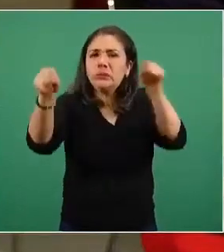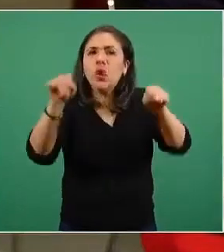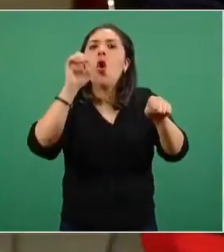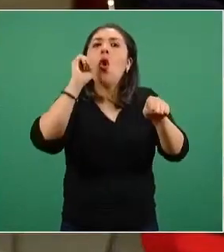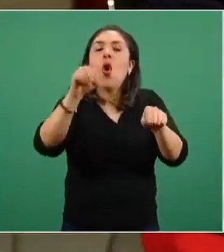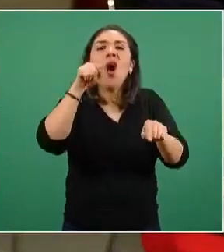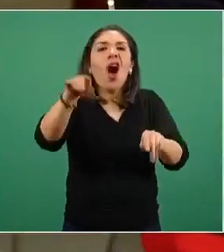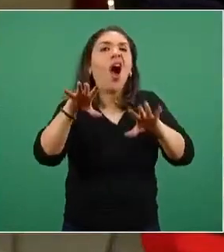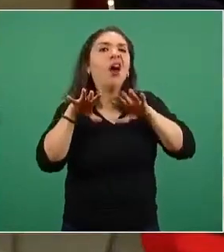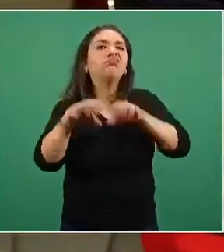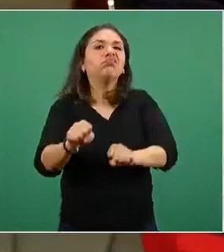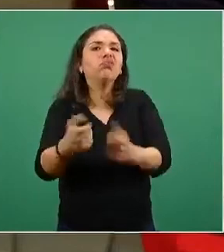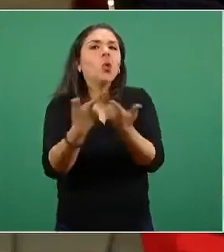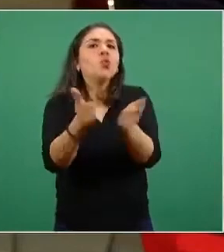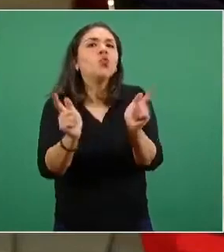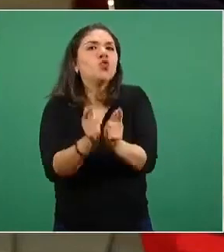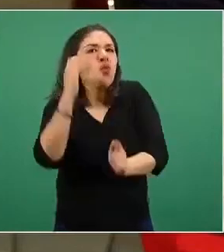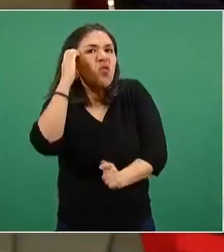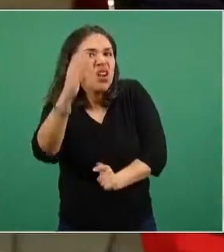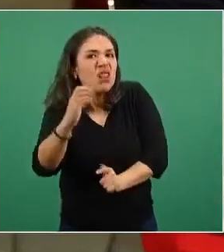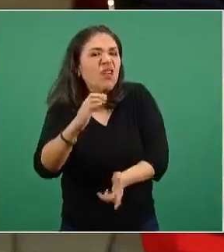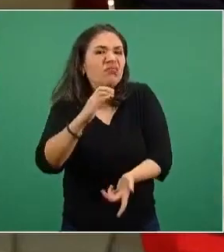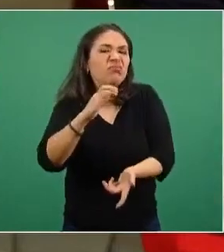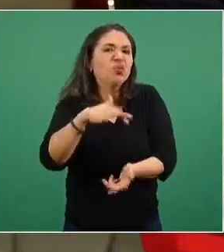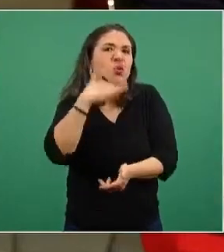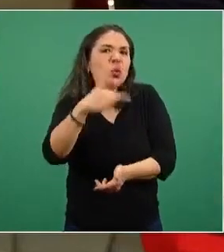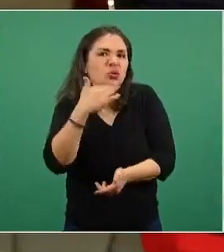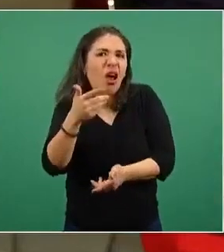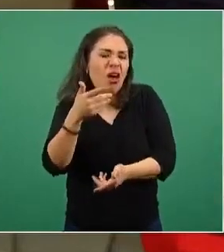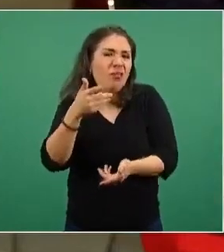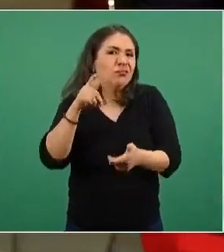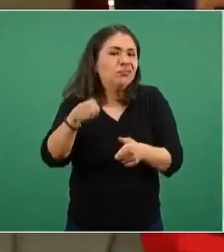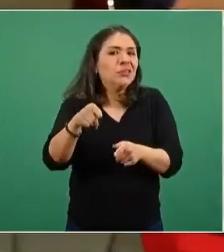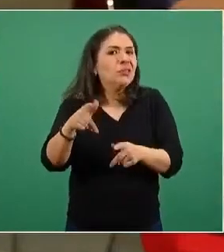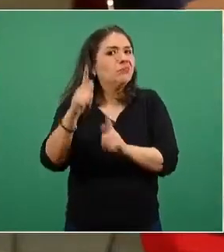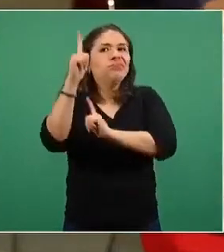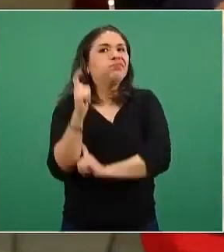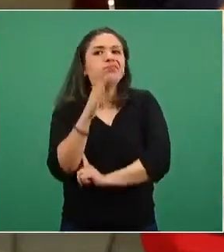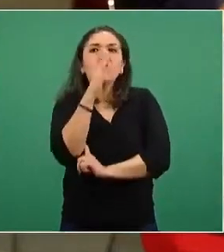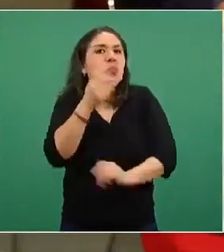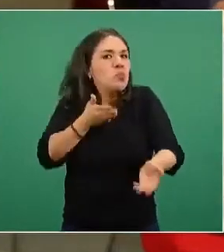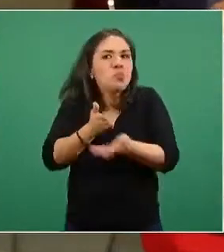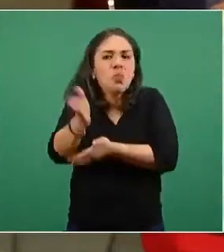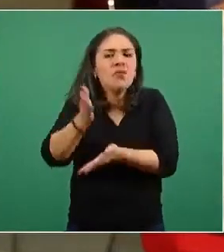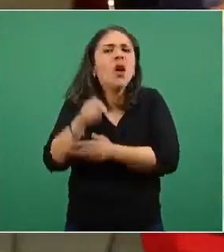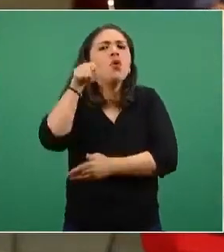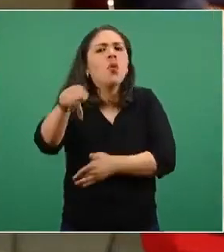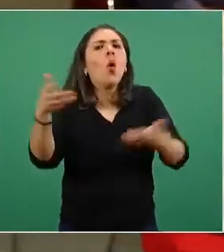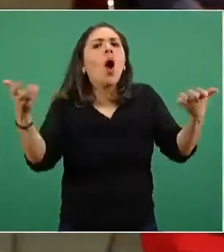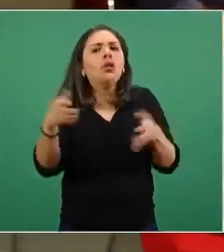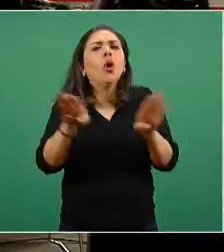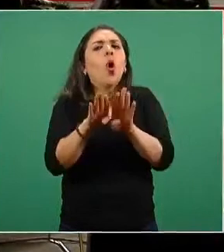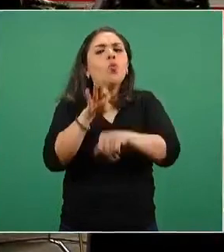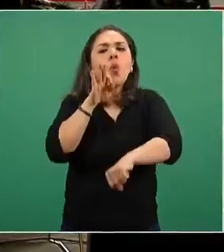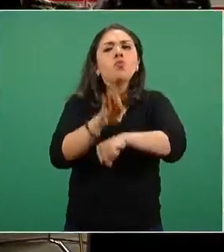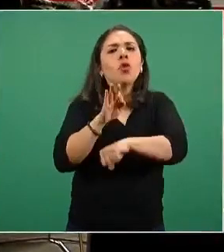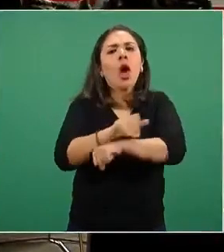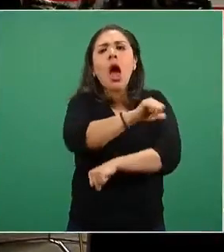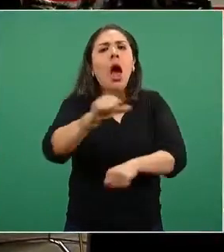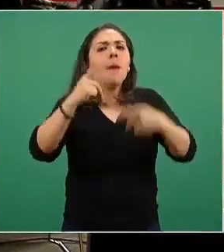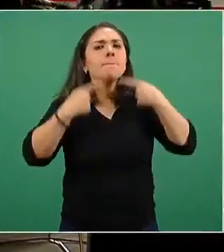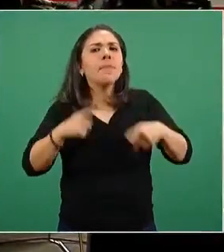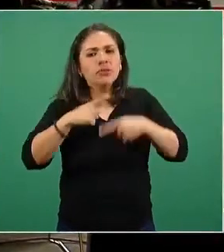están dominados ciertos grupos delincuenciales, que ahí cómo van a trabajar, cómo van a proteger a los